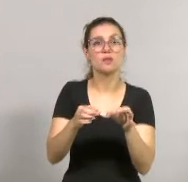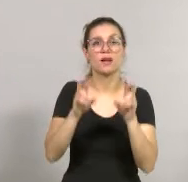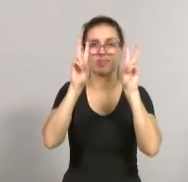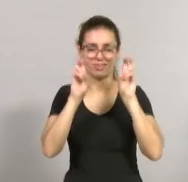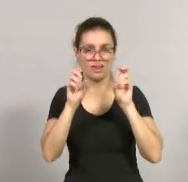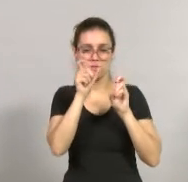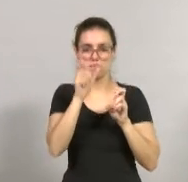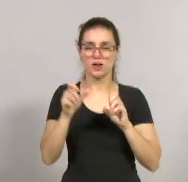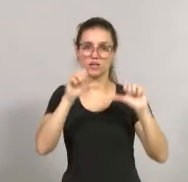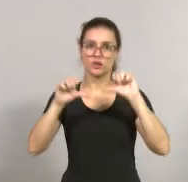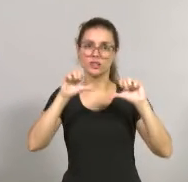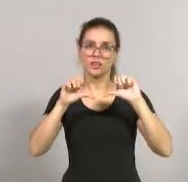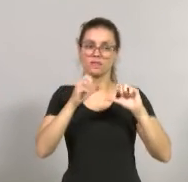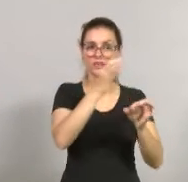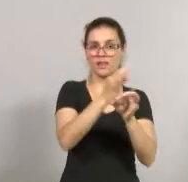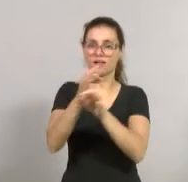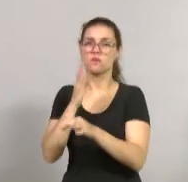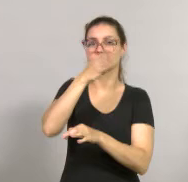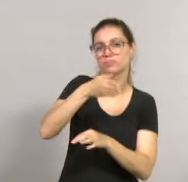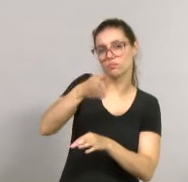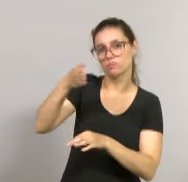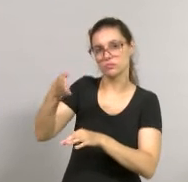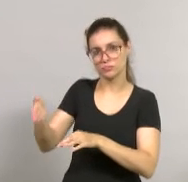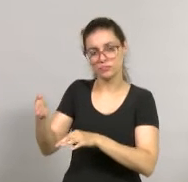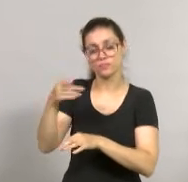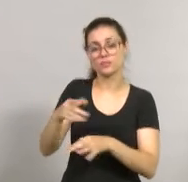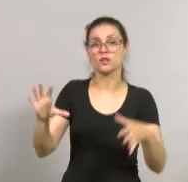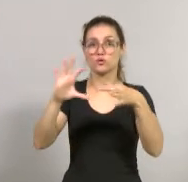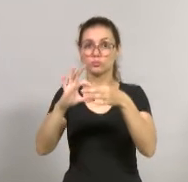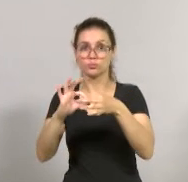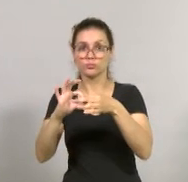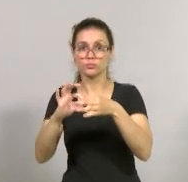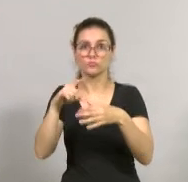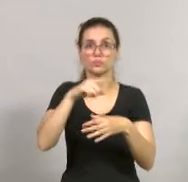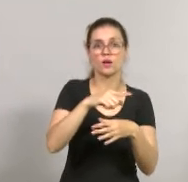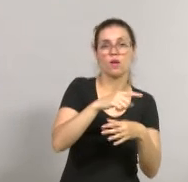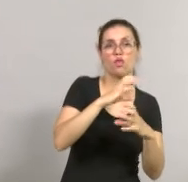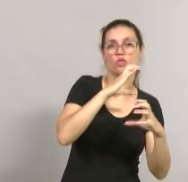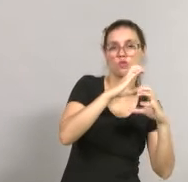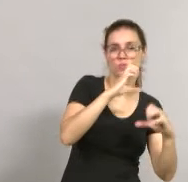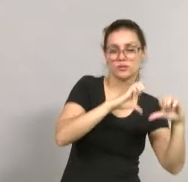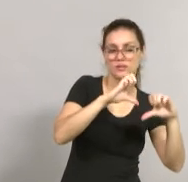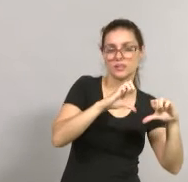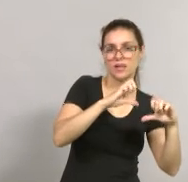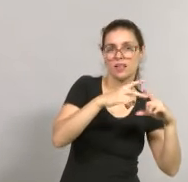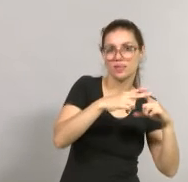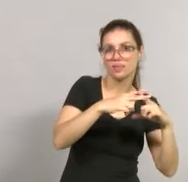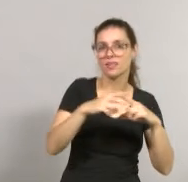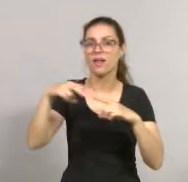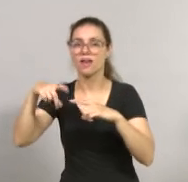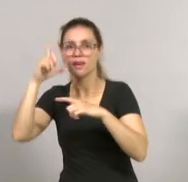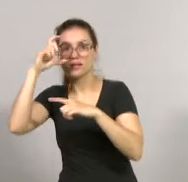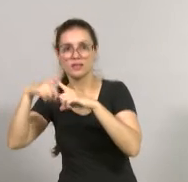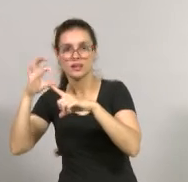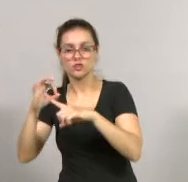realidad surge de una interacción entre el programa Conciencia de Comunicación de la Ciencia e Investigación y el programa Nexo de la